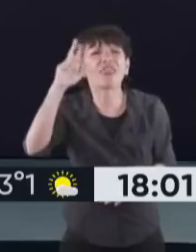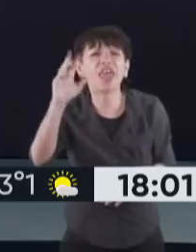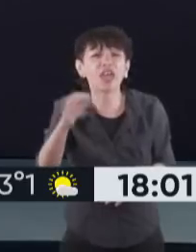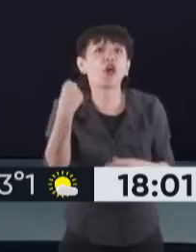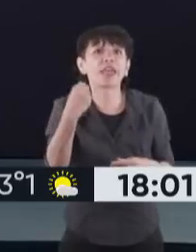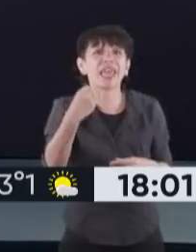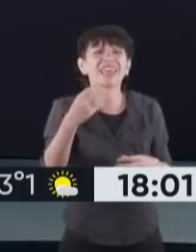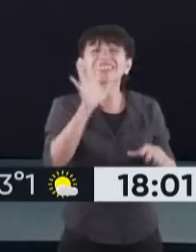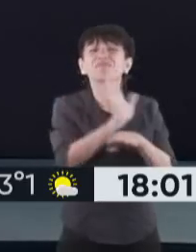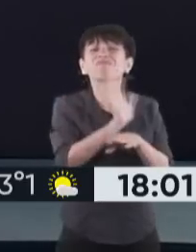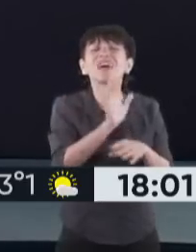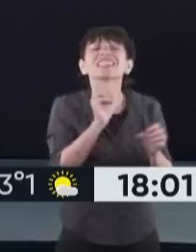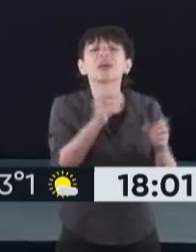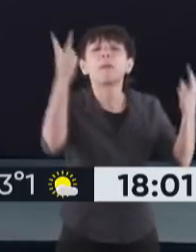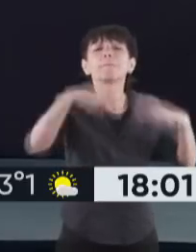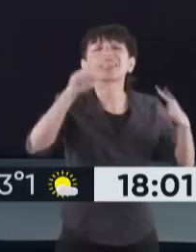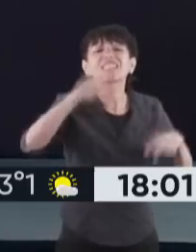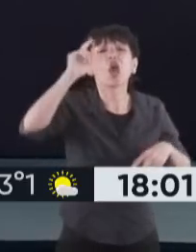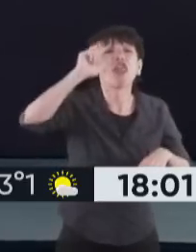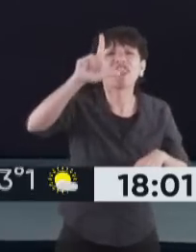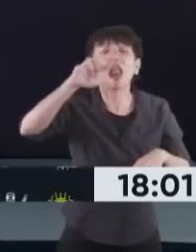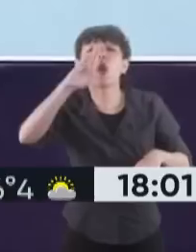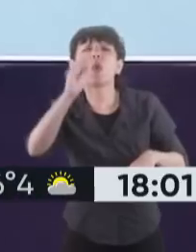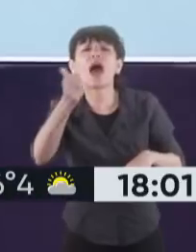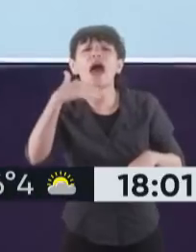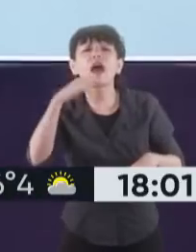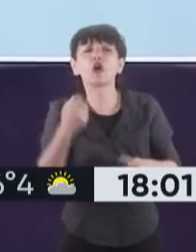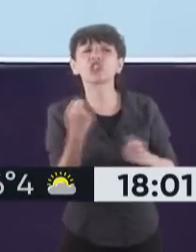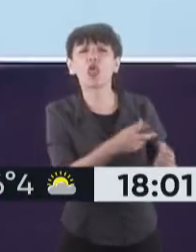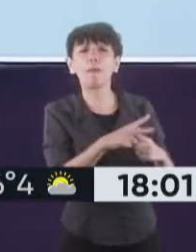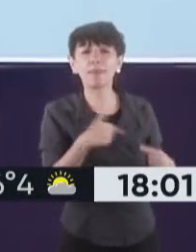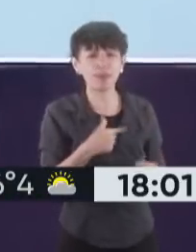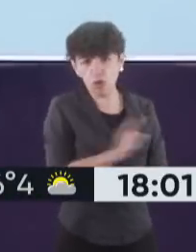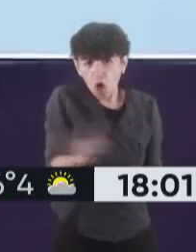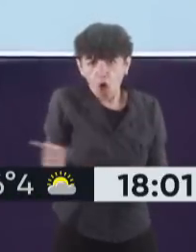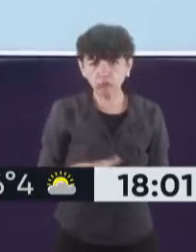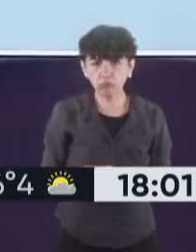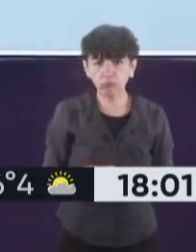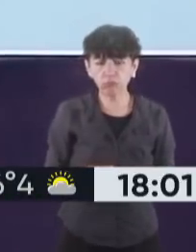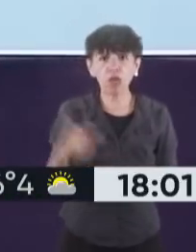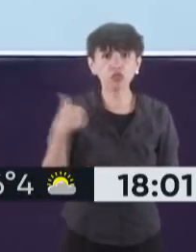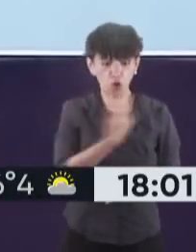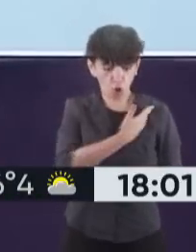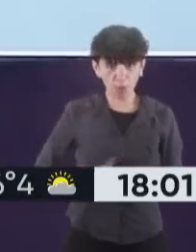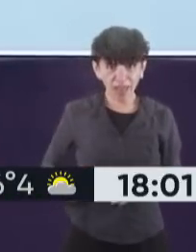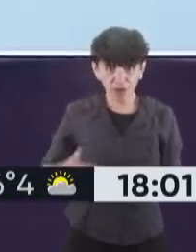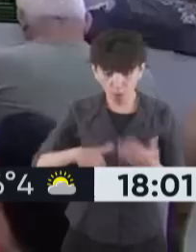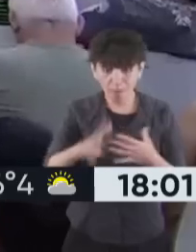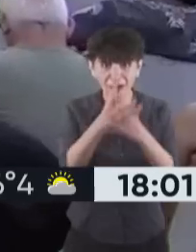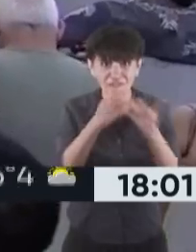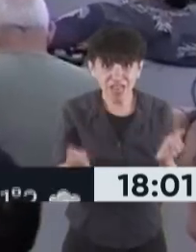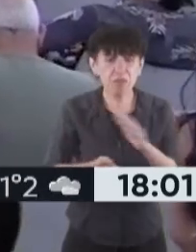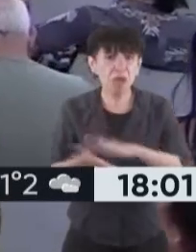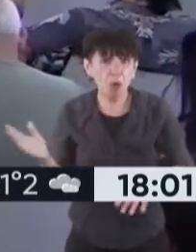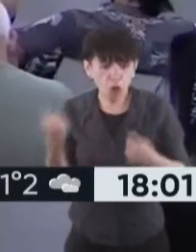Paseo del Bajo. Yo no se lo di a nadie. Yo me voy del gobierno con los mismos bienes con los que llegué. Y